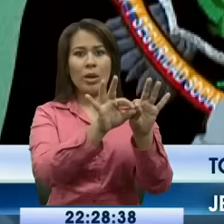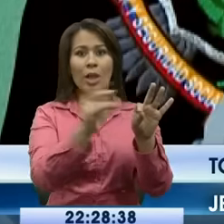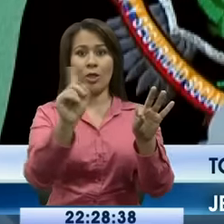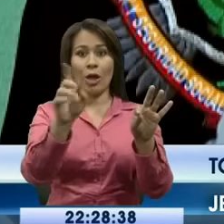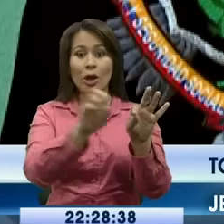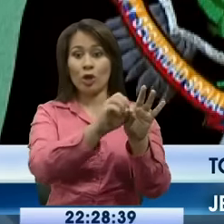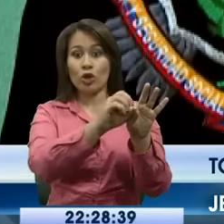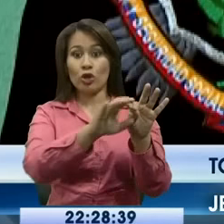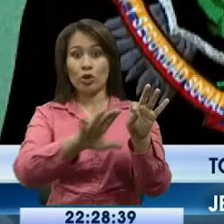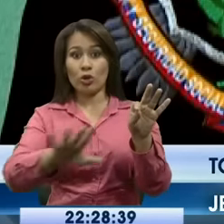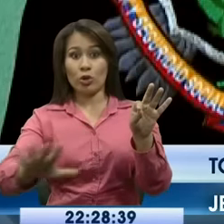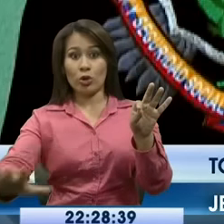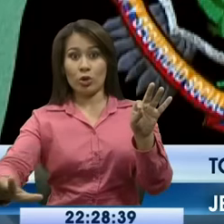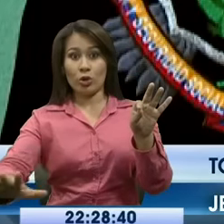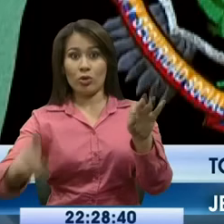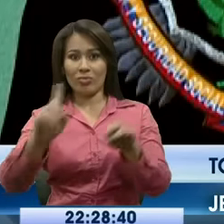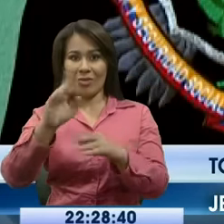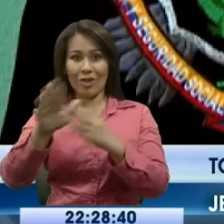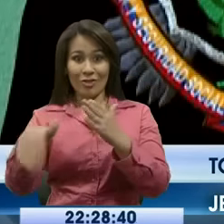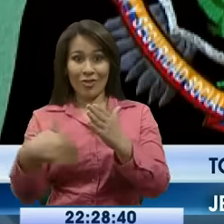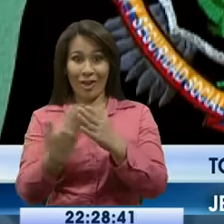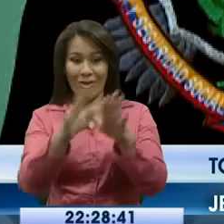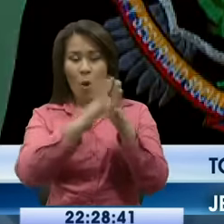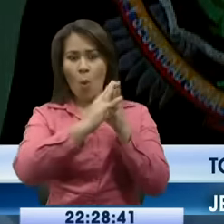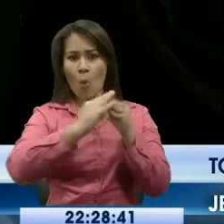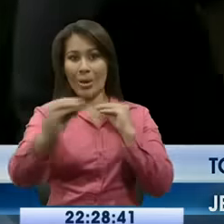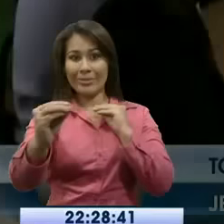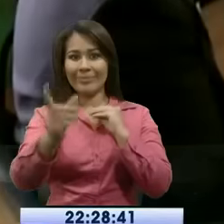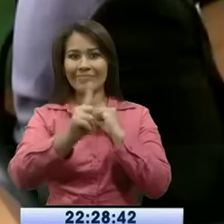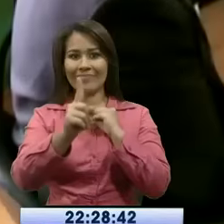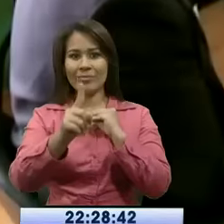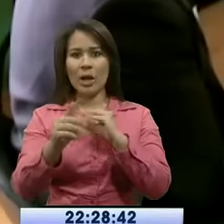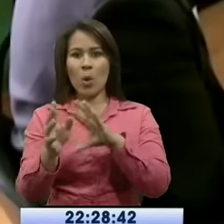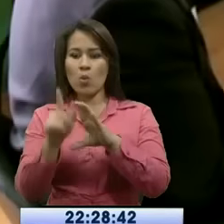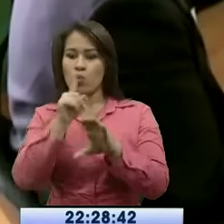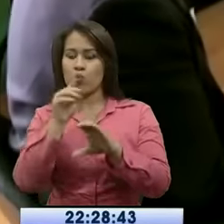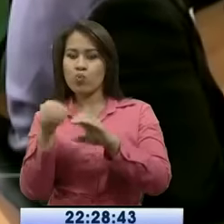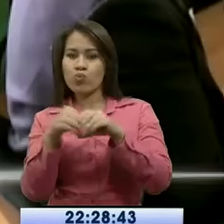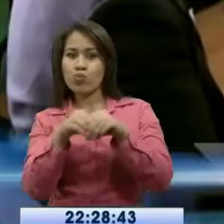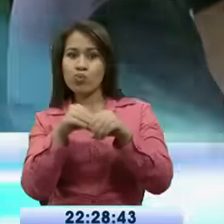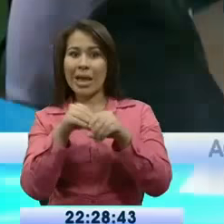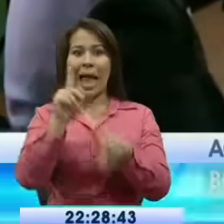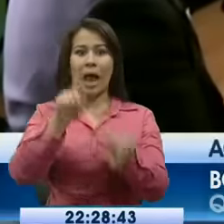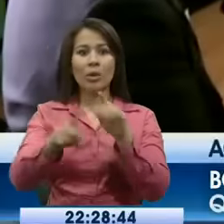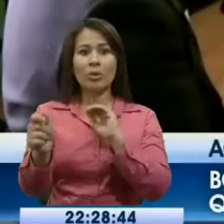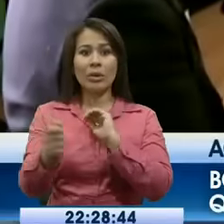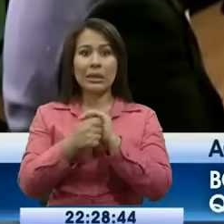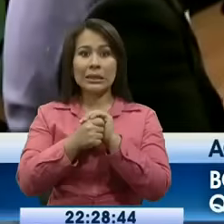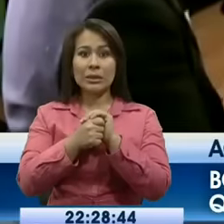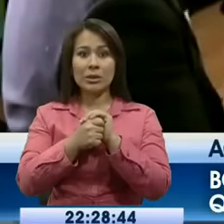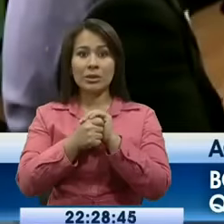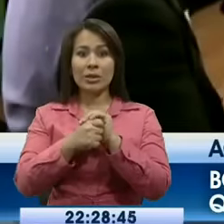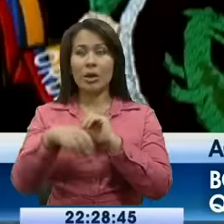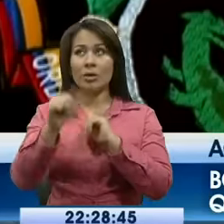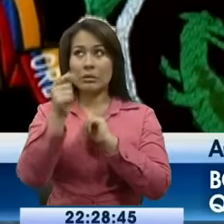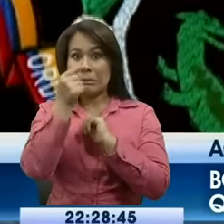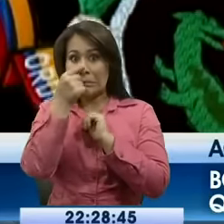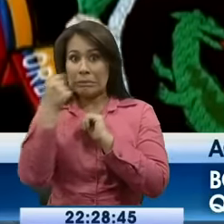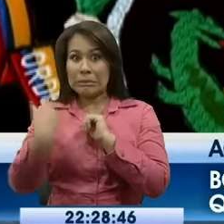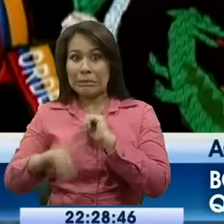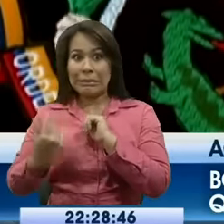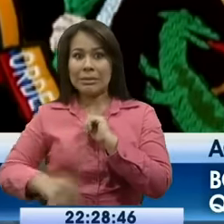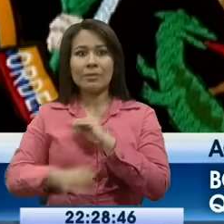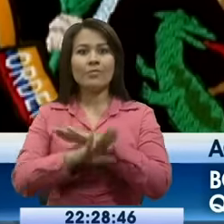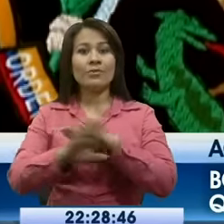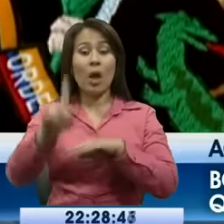el total del combustible que debe ser entregado en esta estación. Muchos estarán escondidos o elevando una oración para que la única detenida